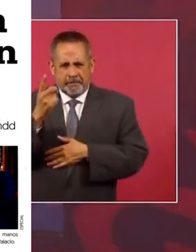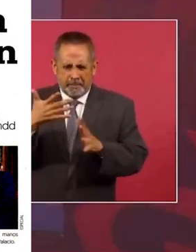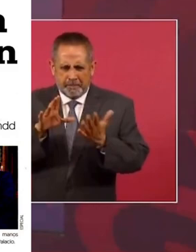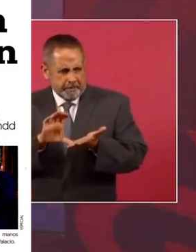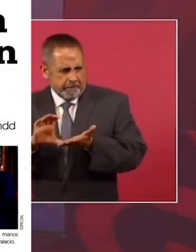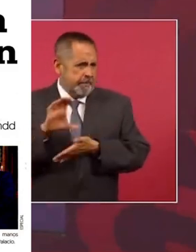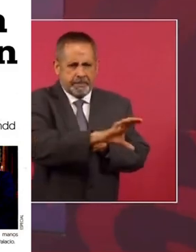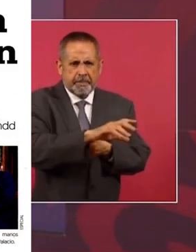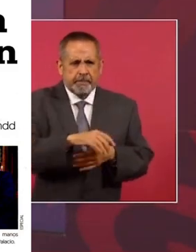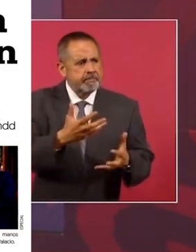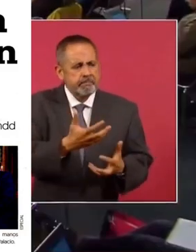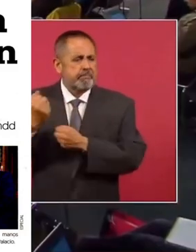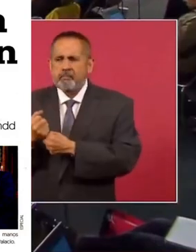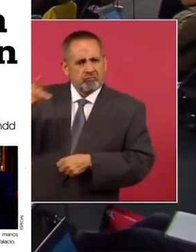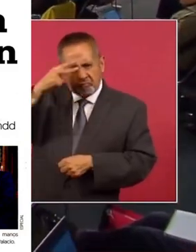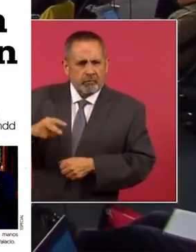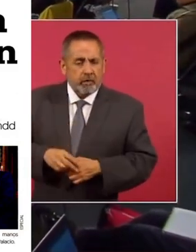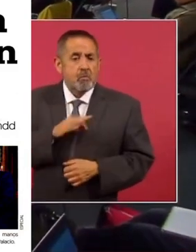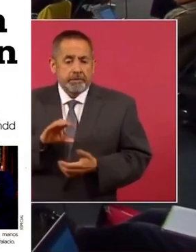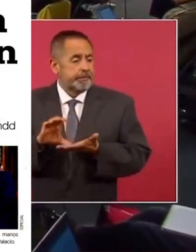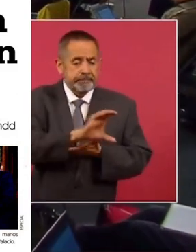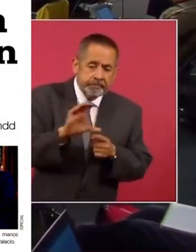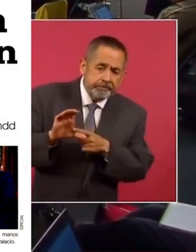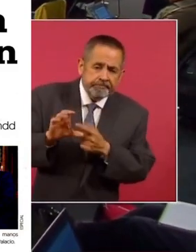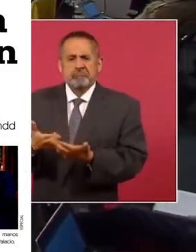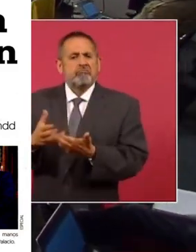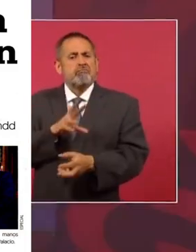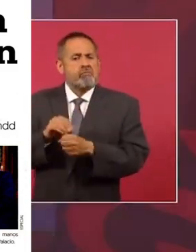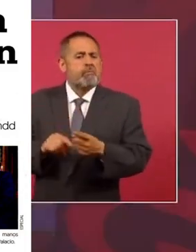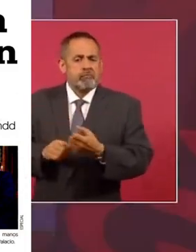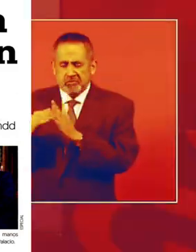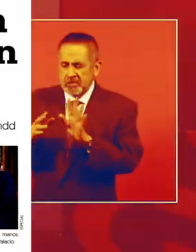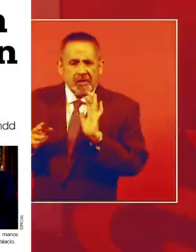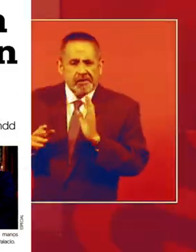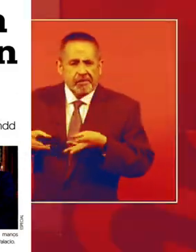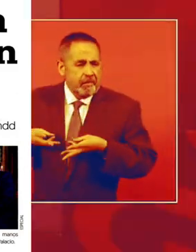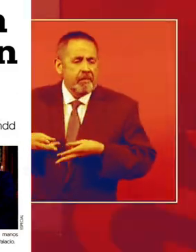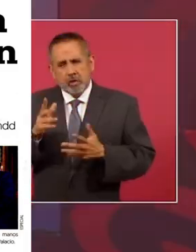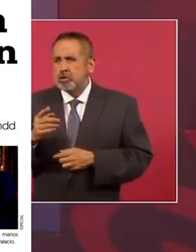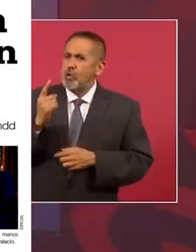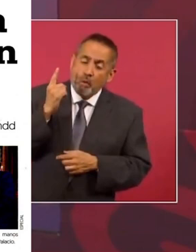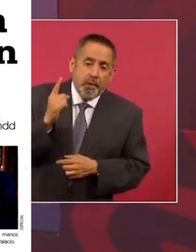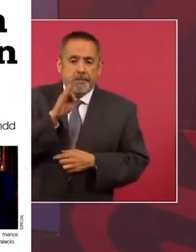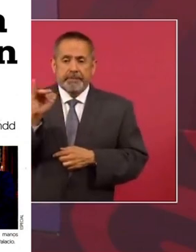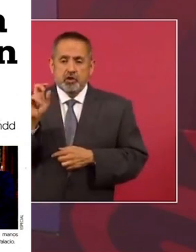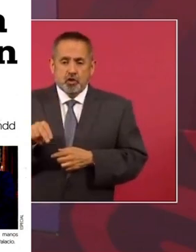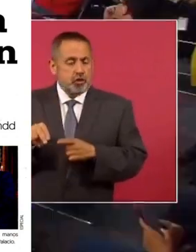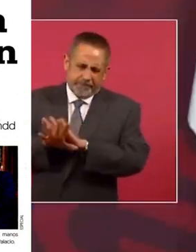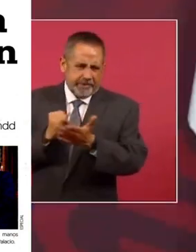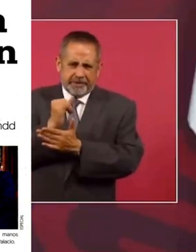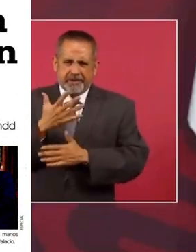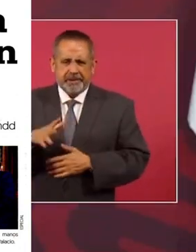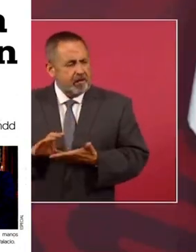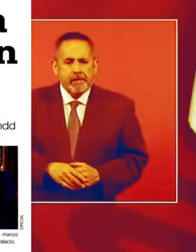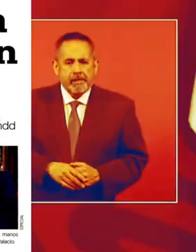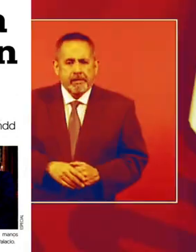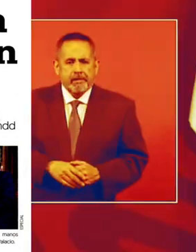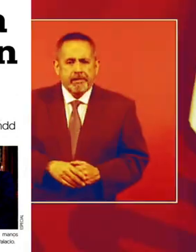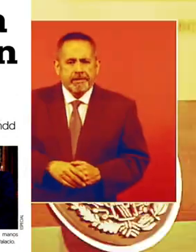6,000 millones de dólares. ¿Por qué podemos hacer esto también? Porque tenemos finanzas públicas fuertes. No nos vamos a endeudar. Para que tengan una idea, la operación de ayer nos